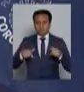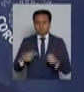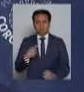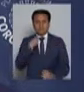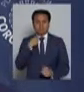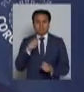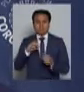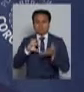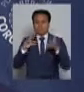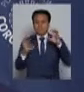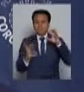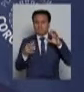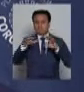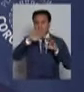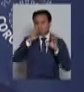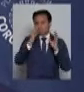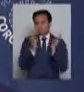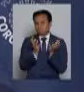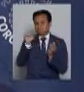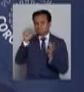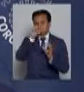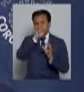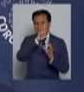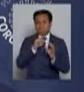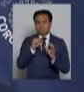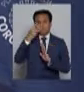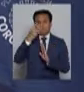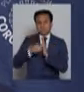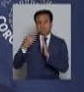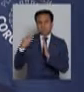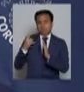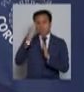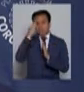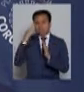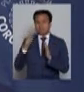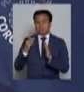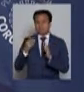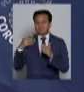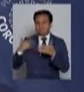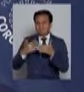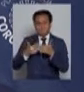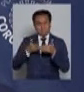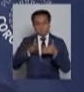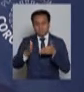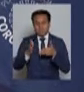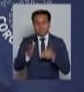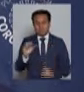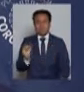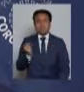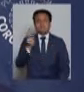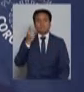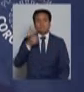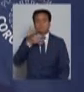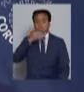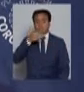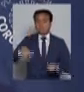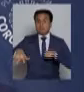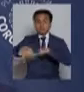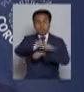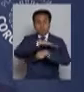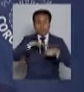a nuestro planeta, a nuestro mundo desde hace tres meses y un día. Y lo primero que hay que decir es que la